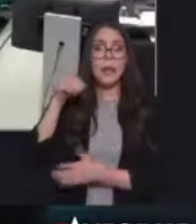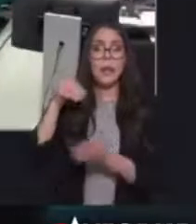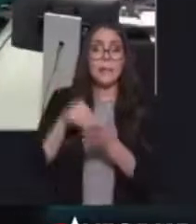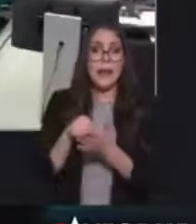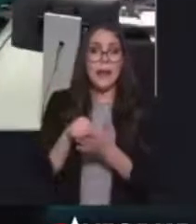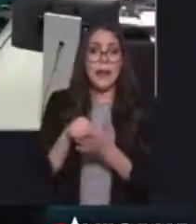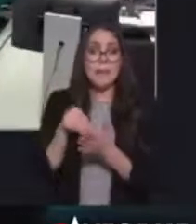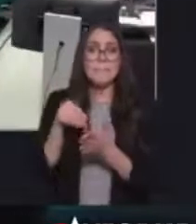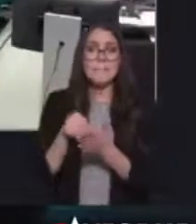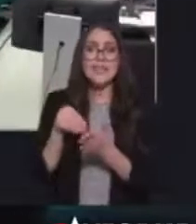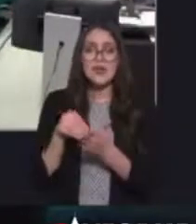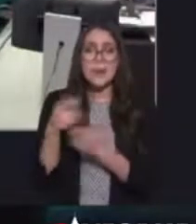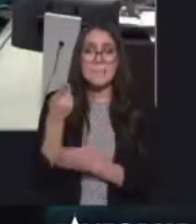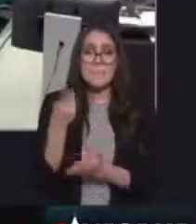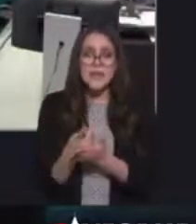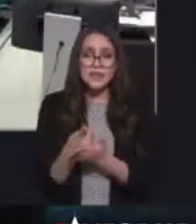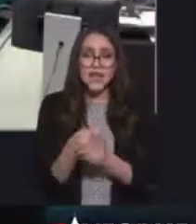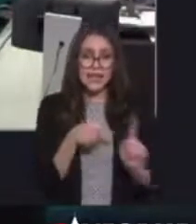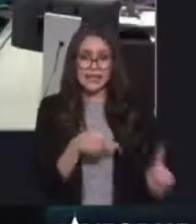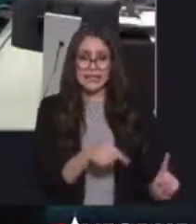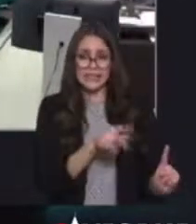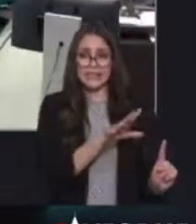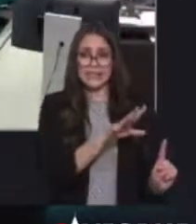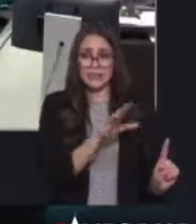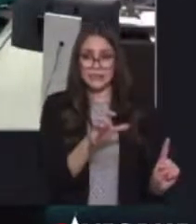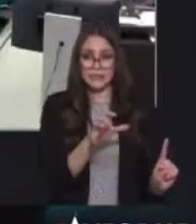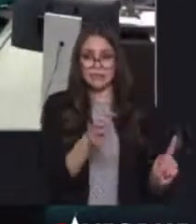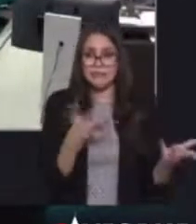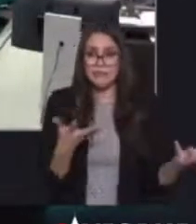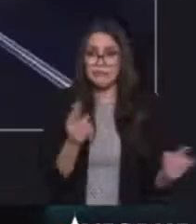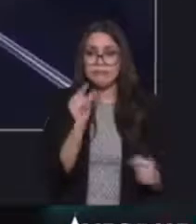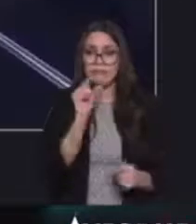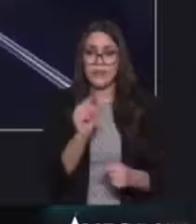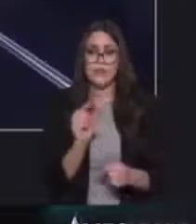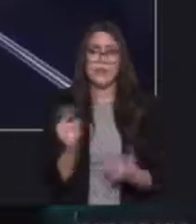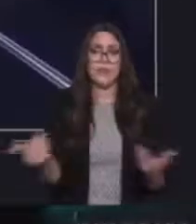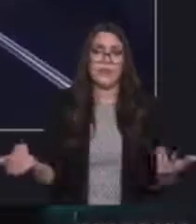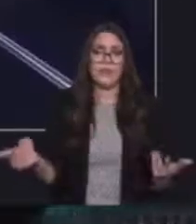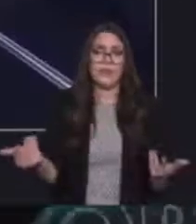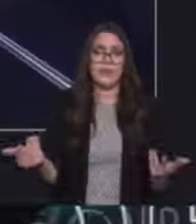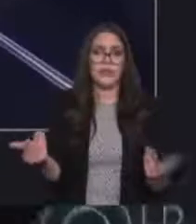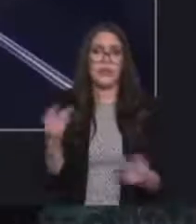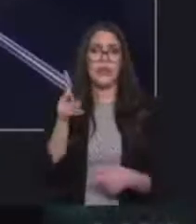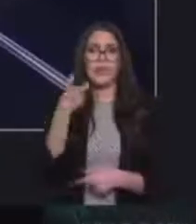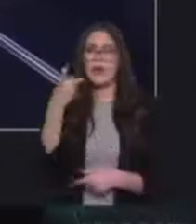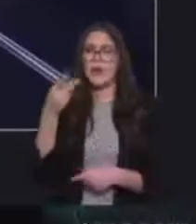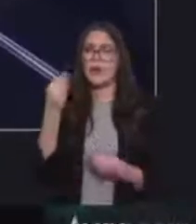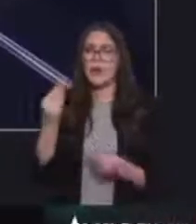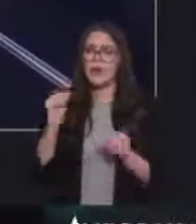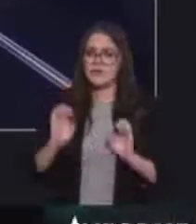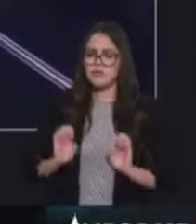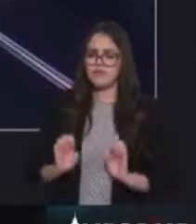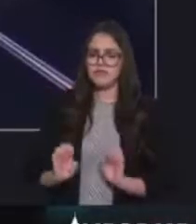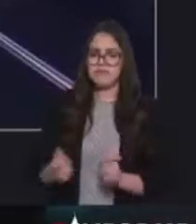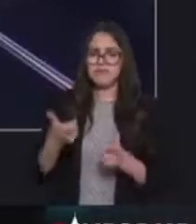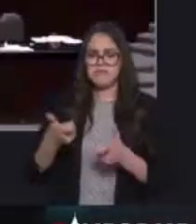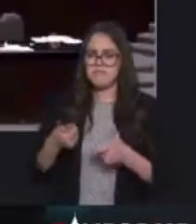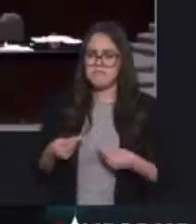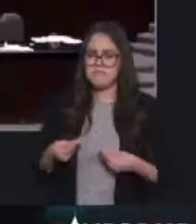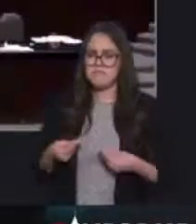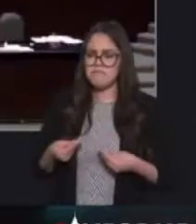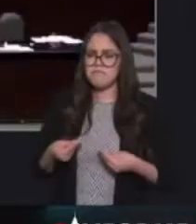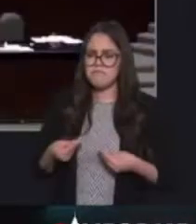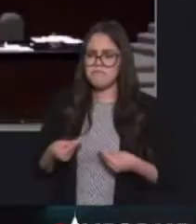una muy pequeña fracción del presupuesto, pero sabemos que siguen teniendo los sueldos de lujo y todas las cuestiones que